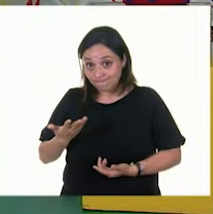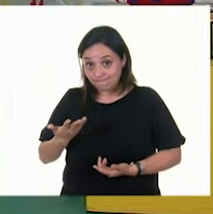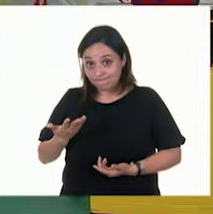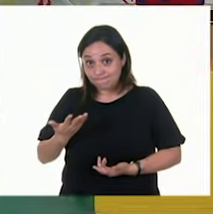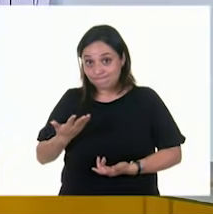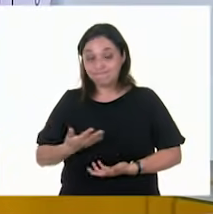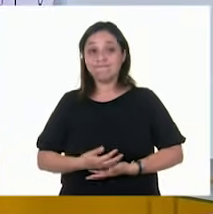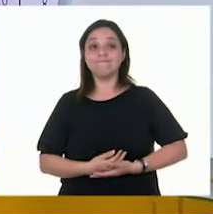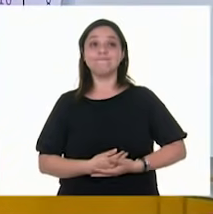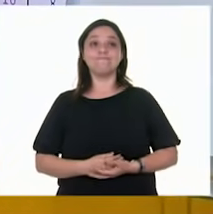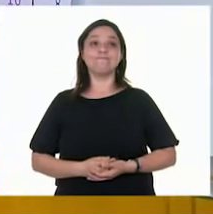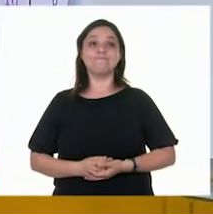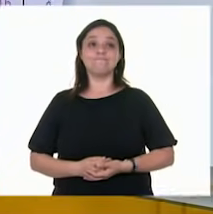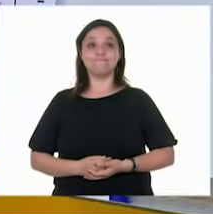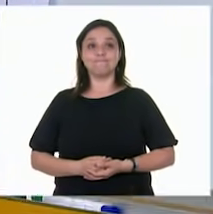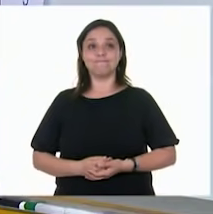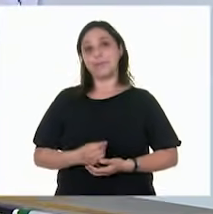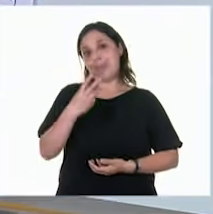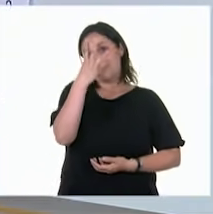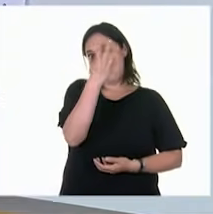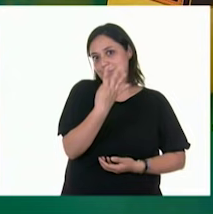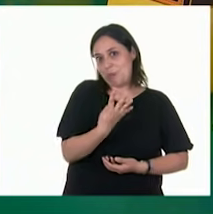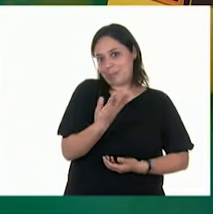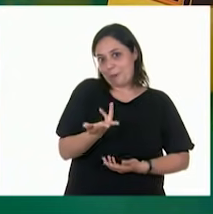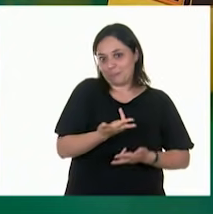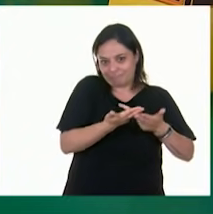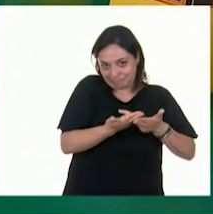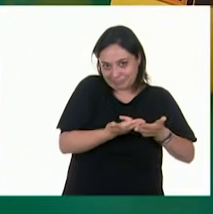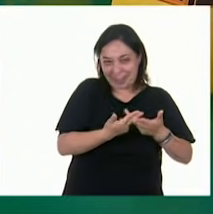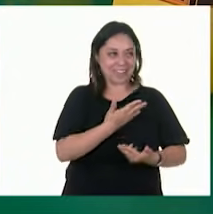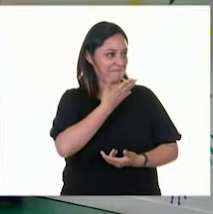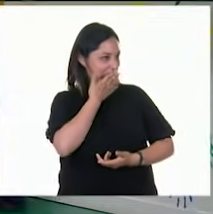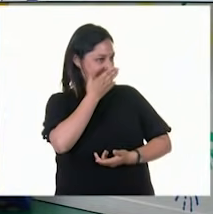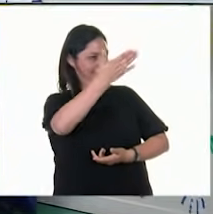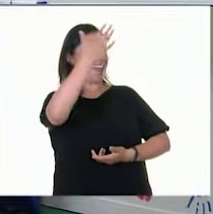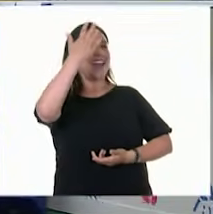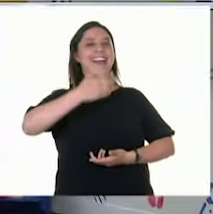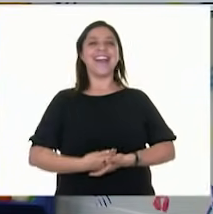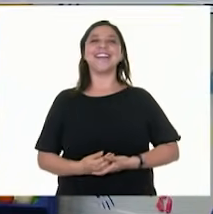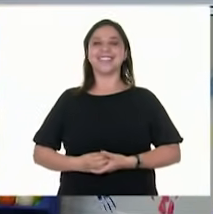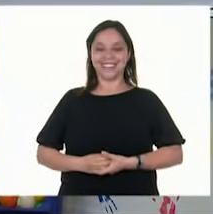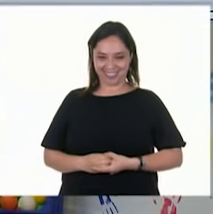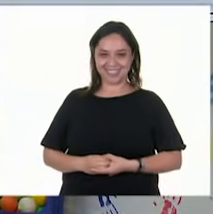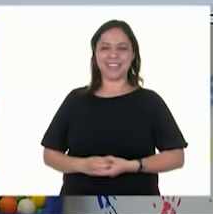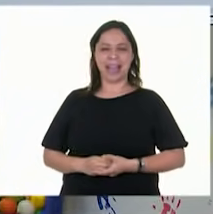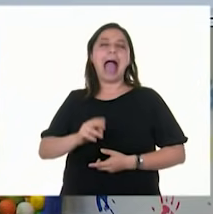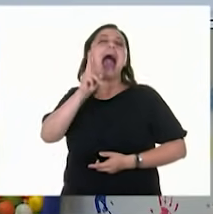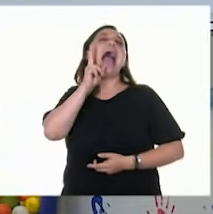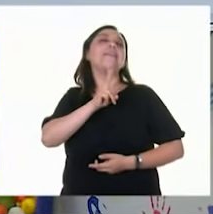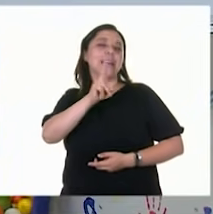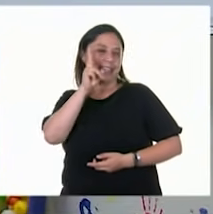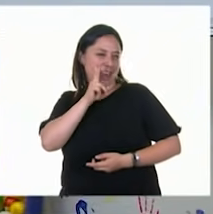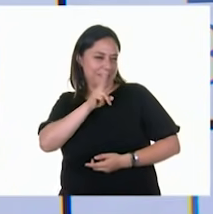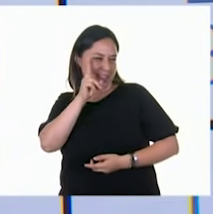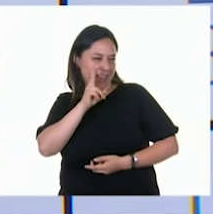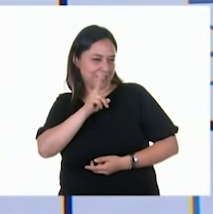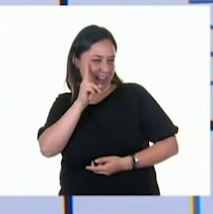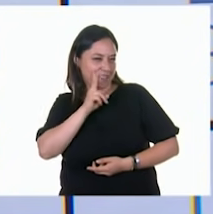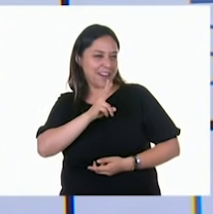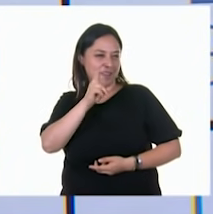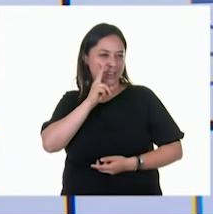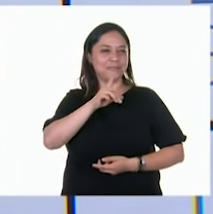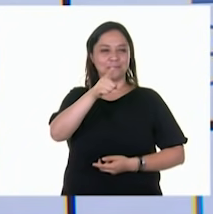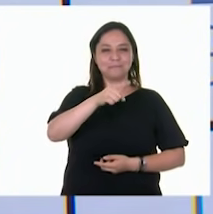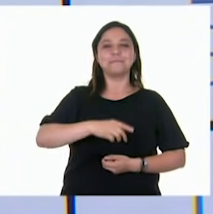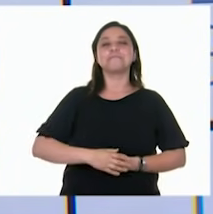Ay, a ver. Con tres cuartos. Muy bien. Y vamos a analizarlo también. Muy bien,